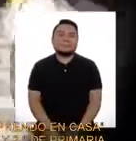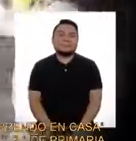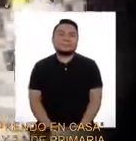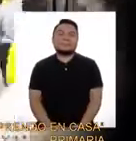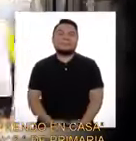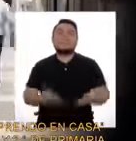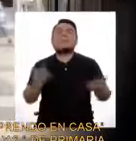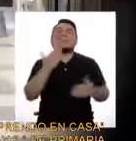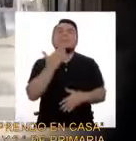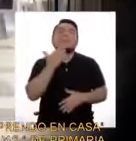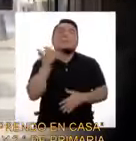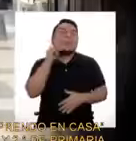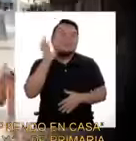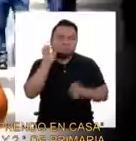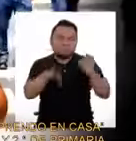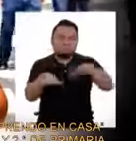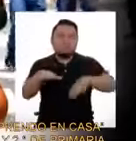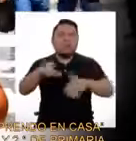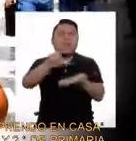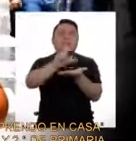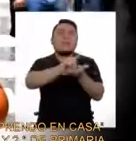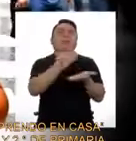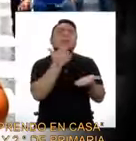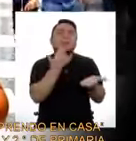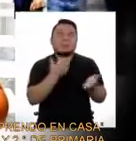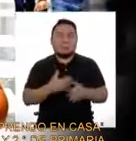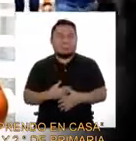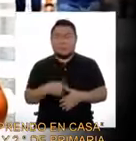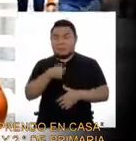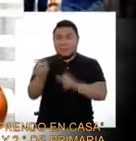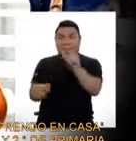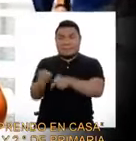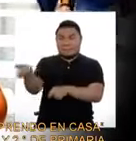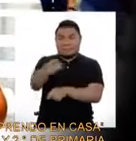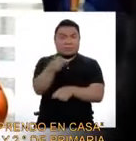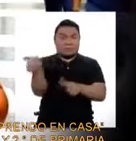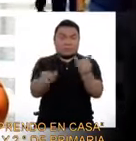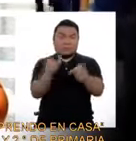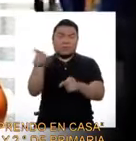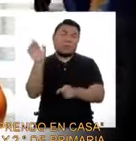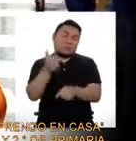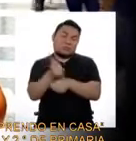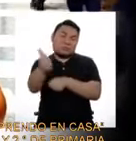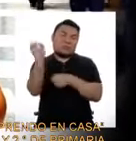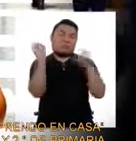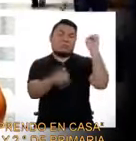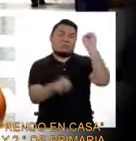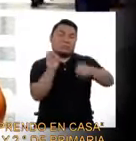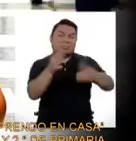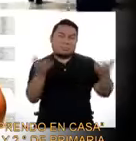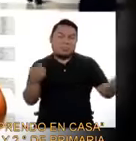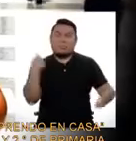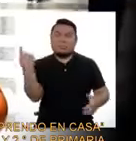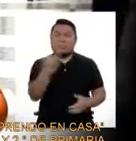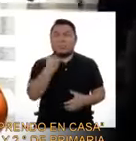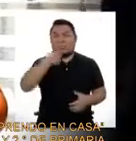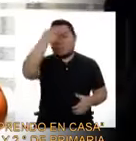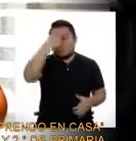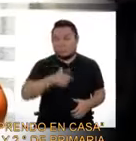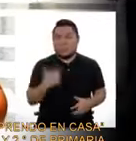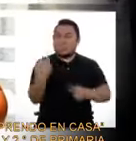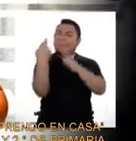¿Quiénes contaminan Lima y por qué? Son las personas, ¿no? Son los seres humanos que habitamos, ¿no? Ya que nosotros tenemos como seres humanos